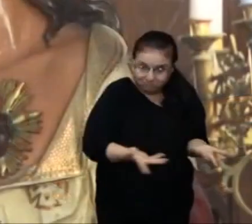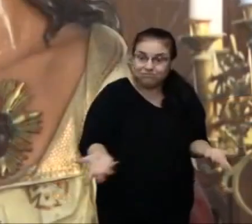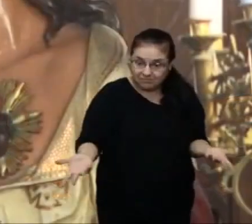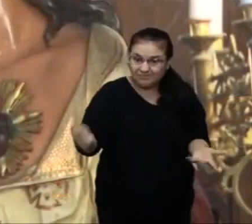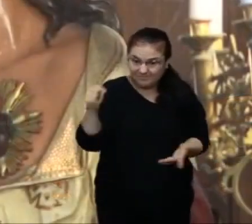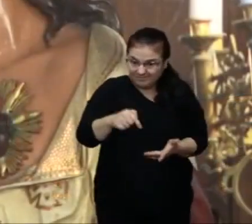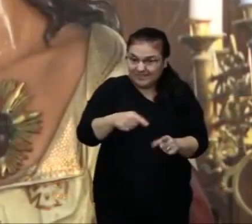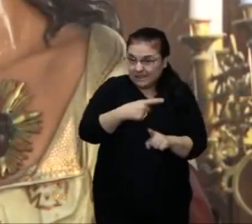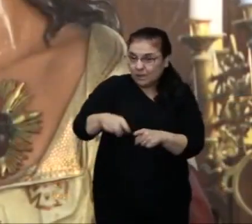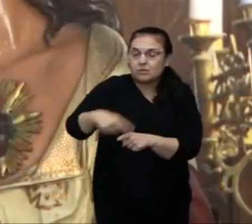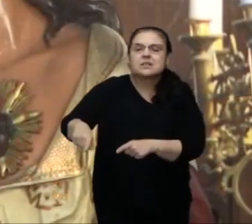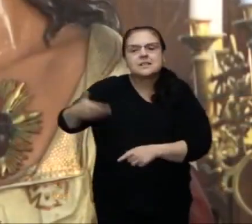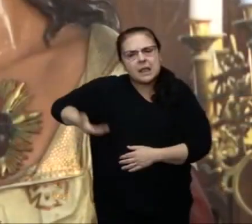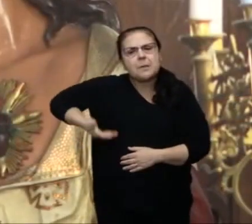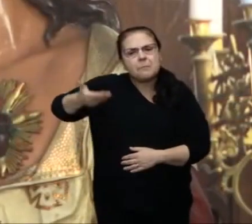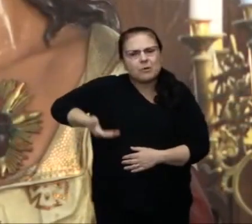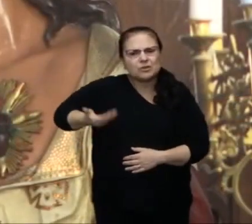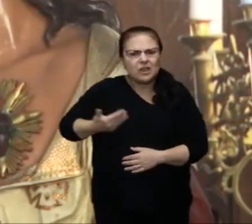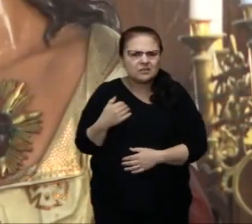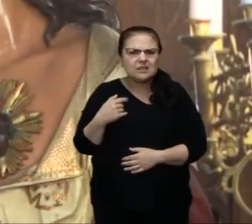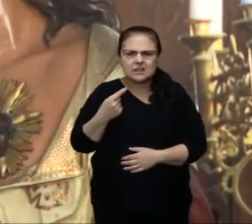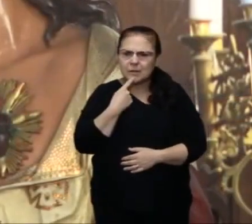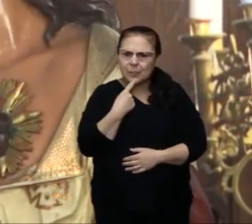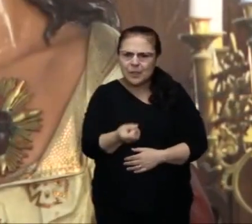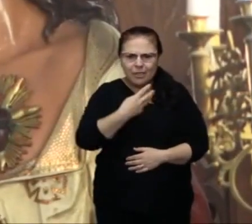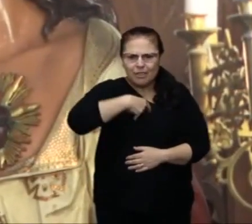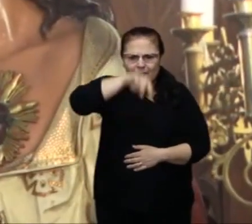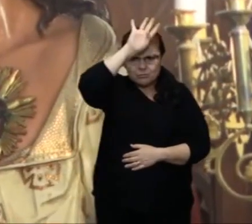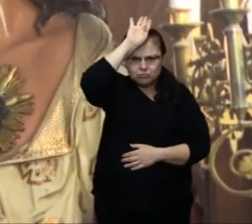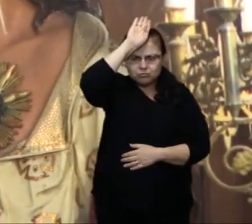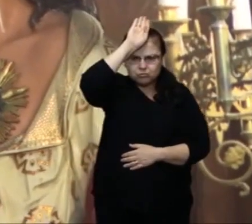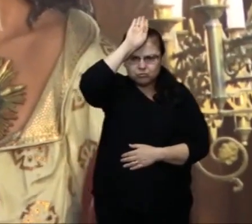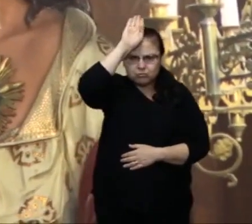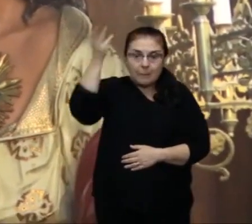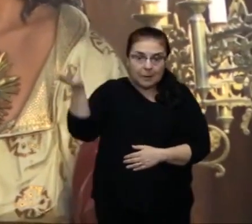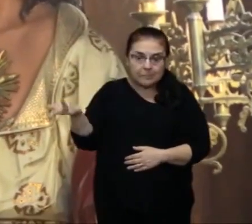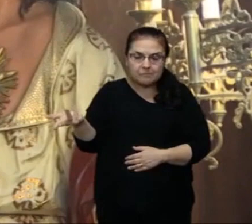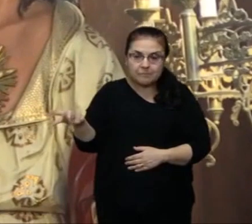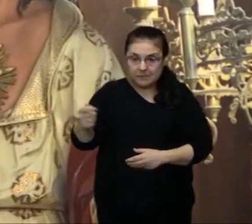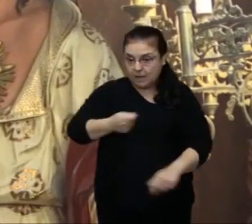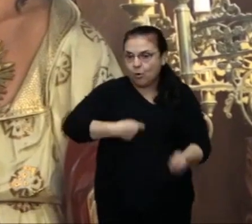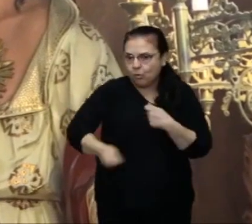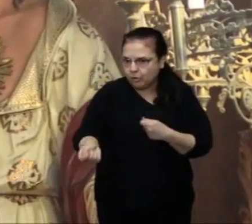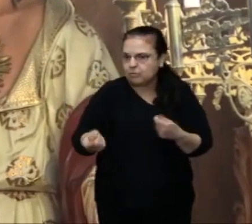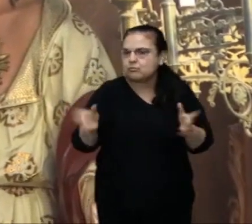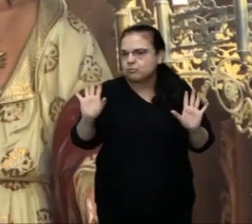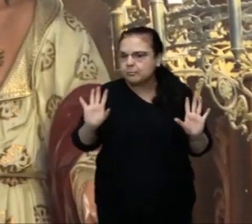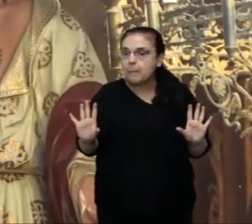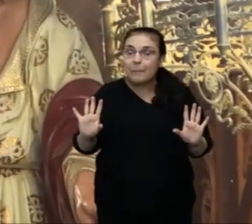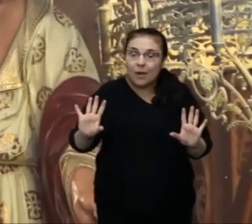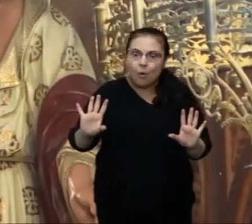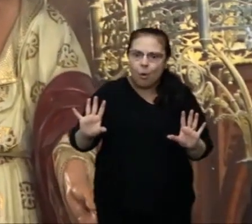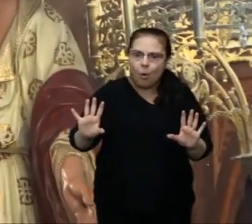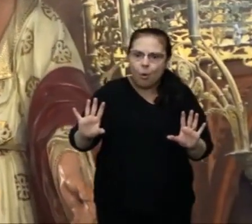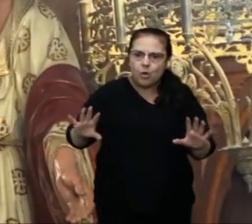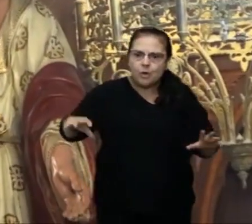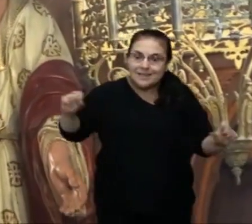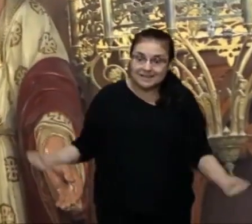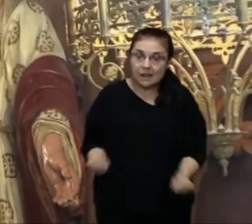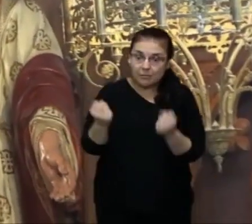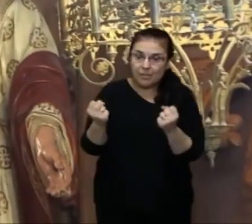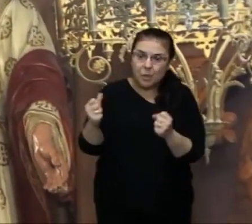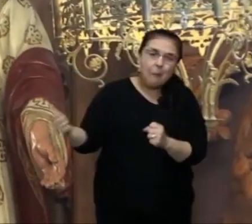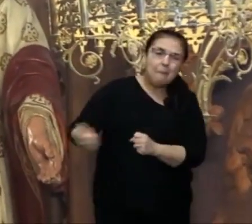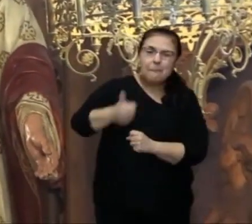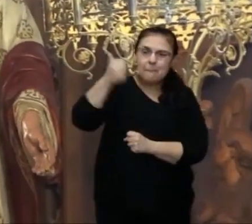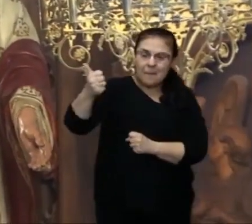son importantes, decía el Santo Padre, sí, los negocios. Pero claro, en el caso de las salvaciones, mucho más. Se nos ha confiado